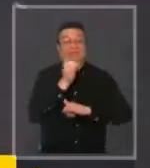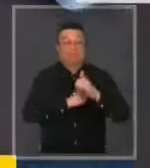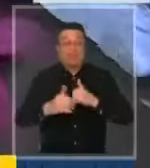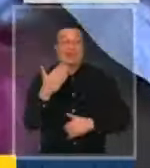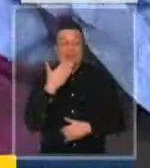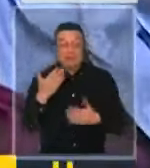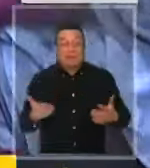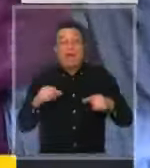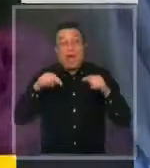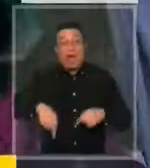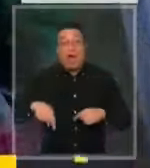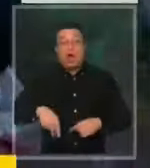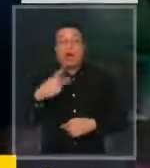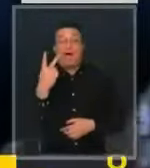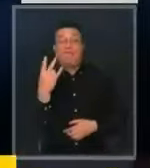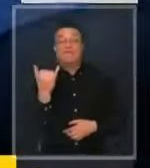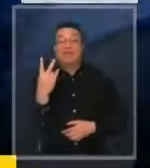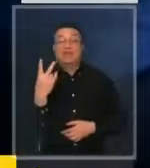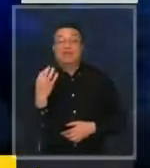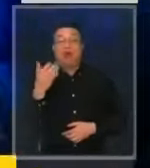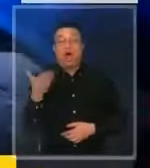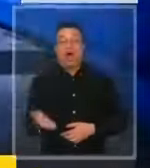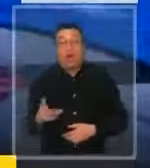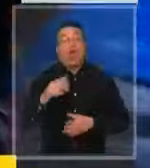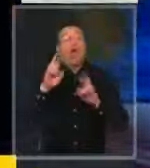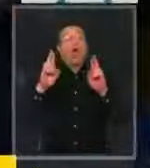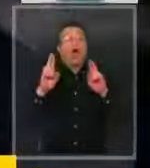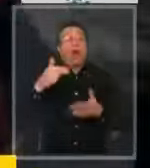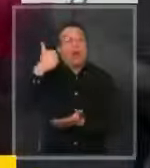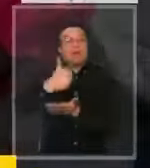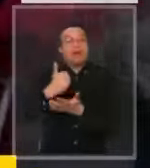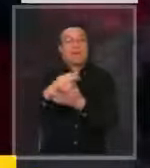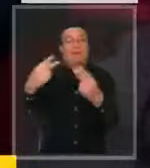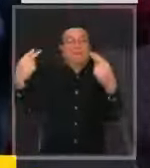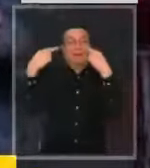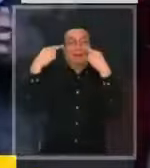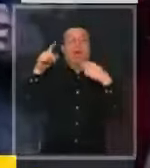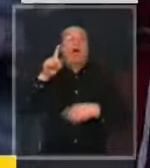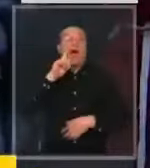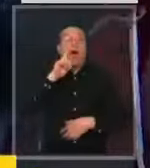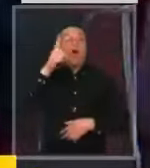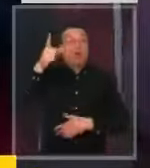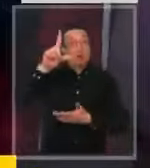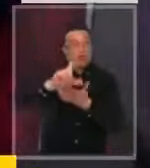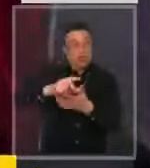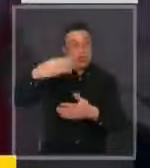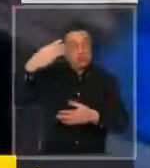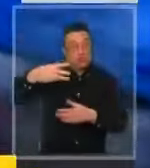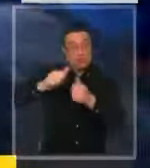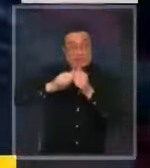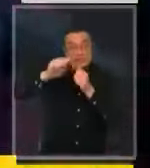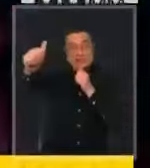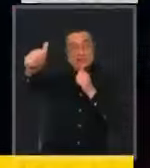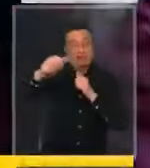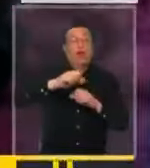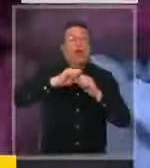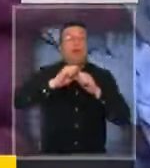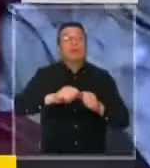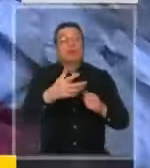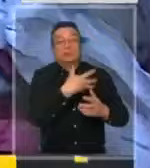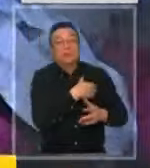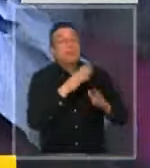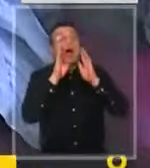estamos en vivo, ojalá que la municipalidad lo esté viendo, porque hay un carro municipal allá, a un costado, pero está lejano y es imposible poder, le hemos